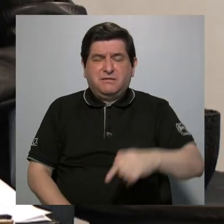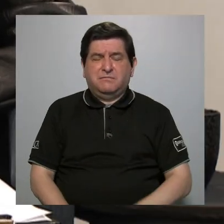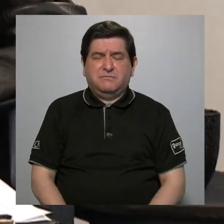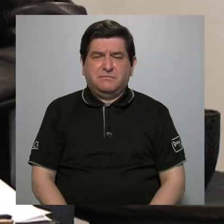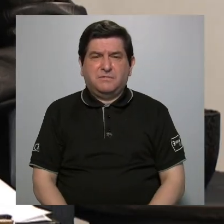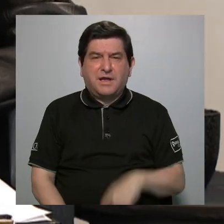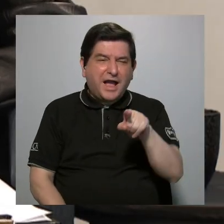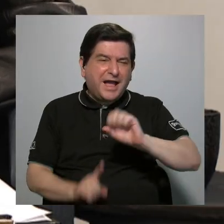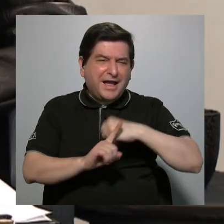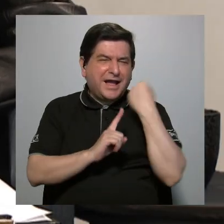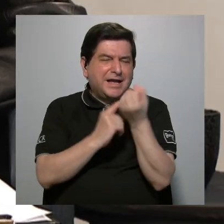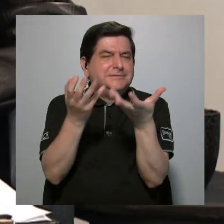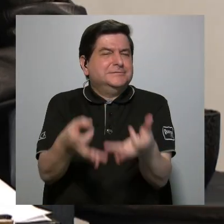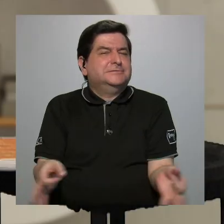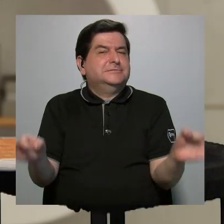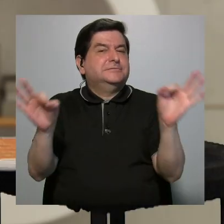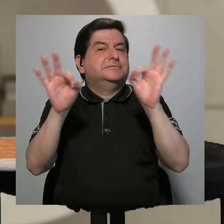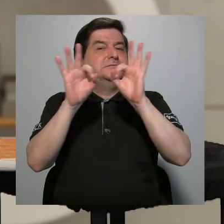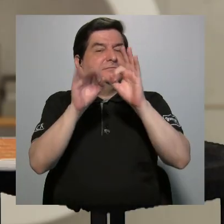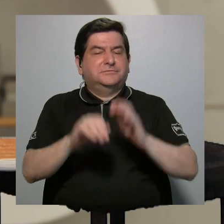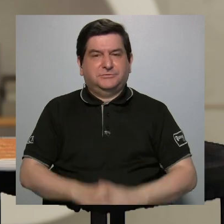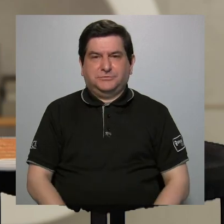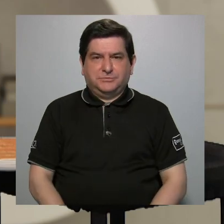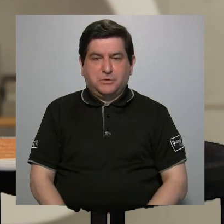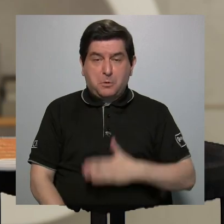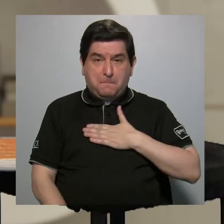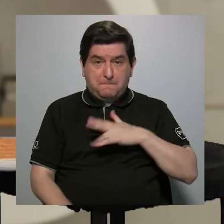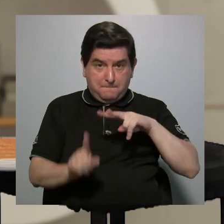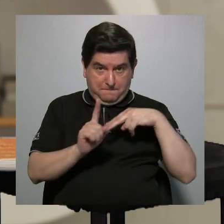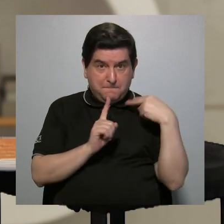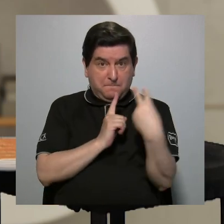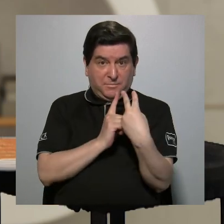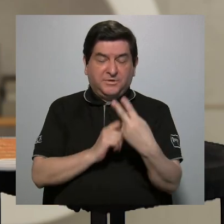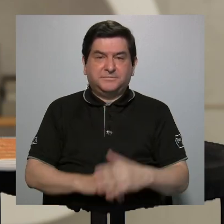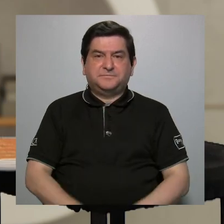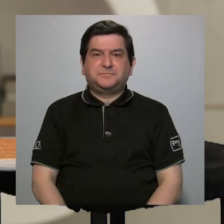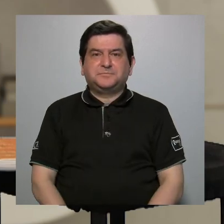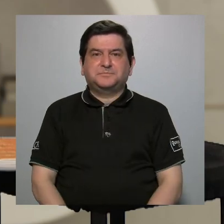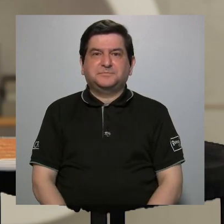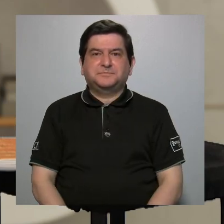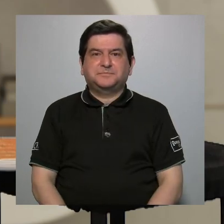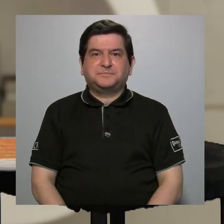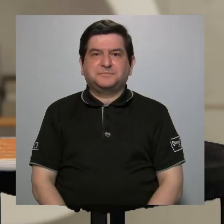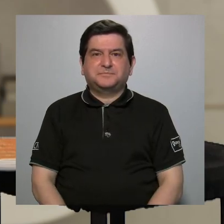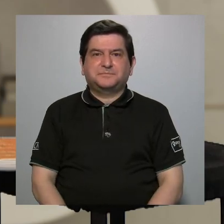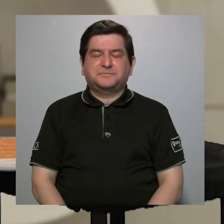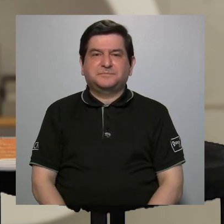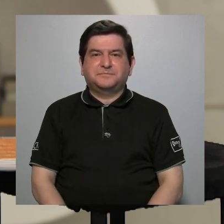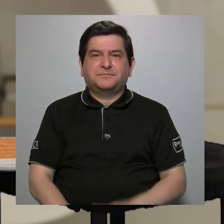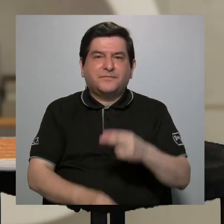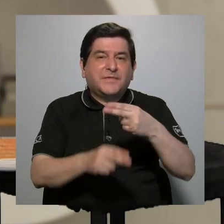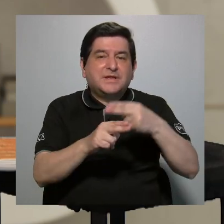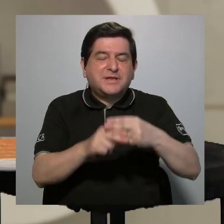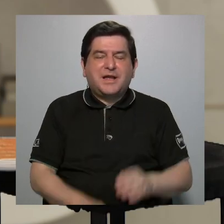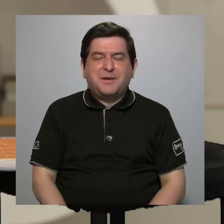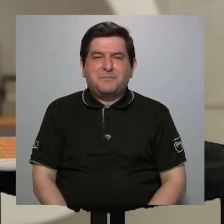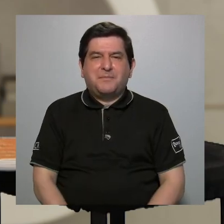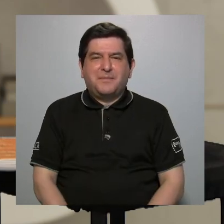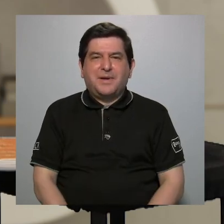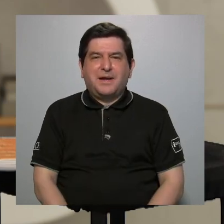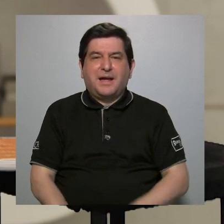hay un factor fundamental desde mi punto de vista y es eso que se llama